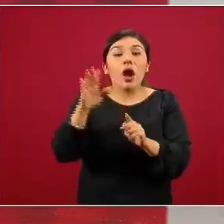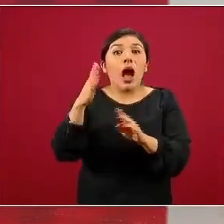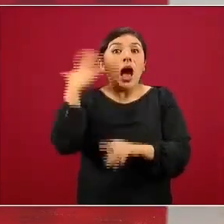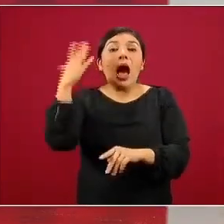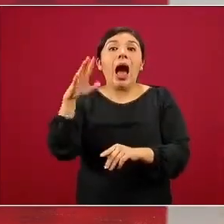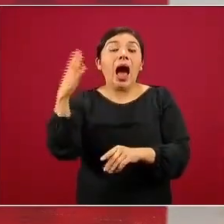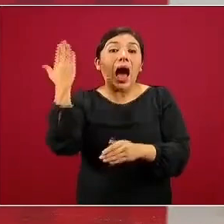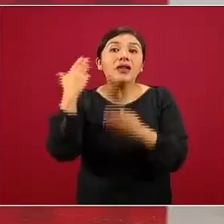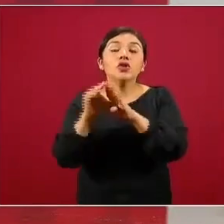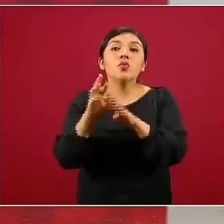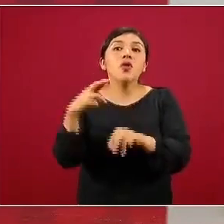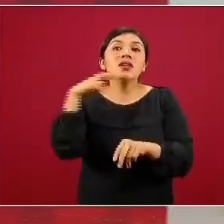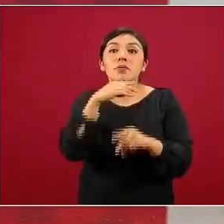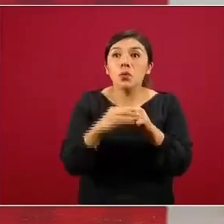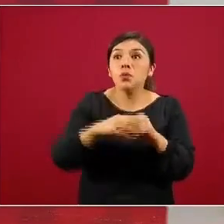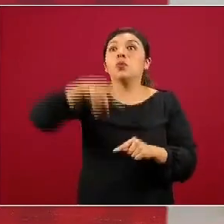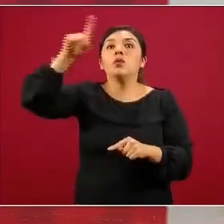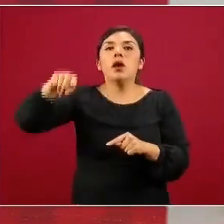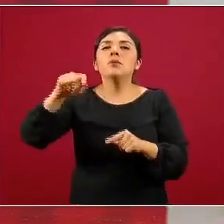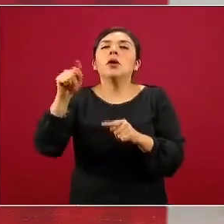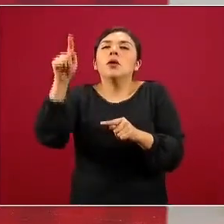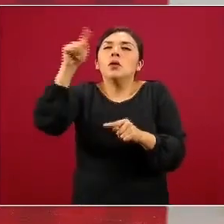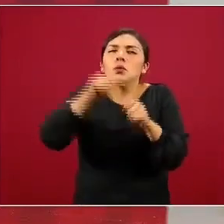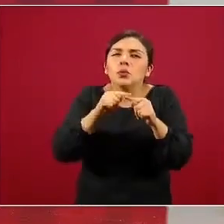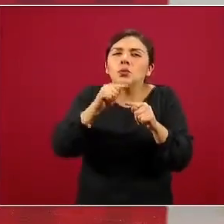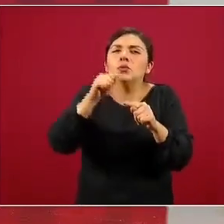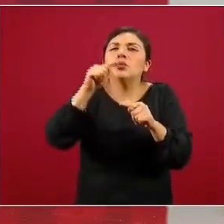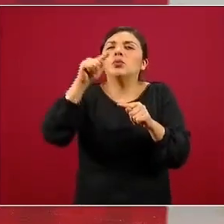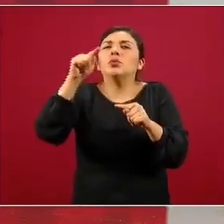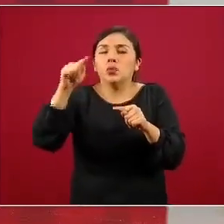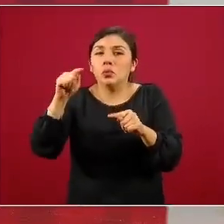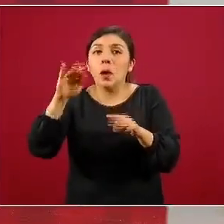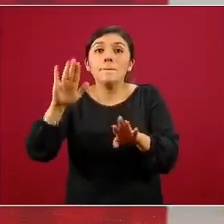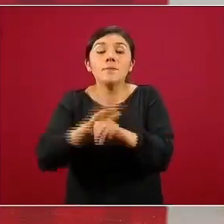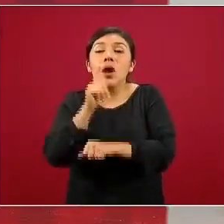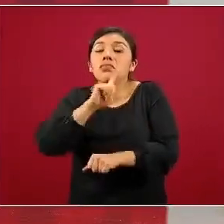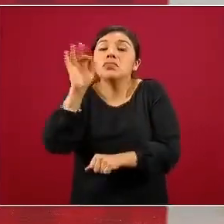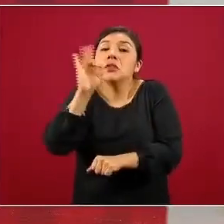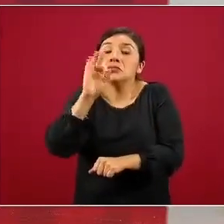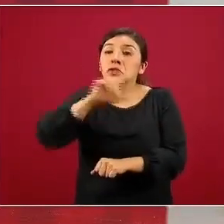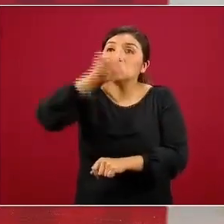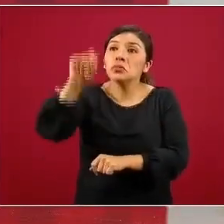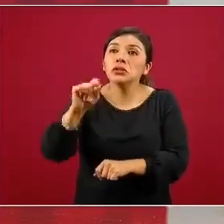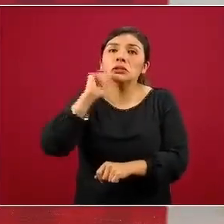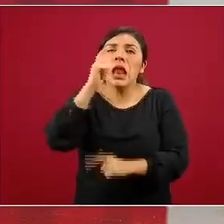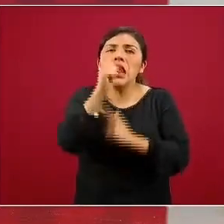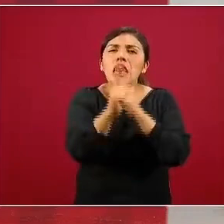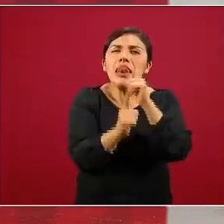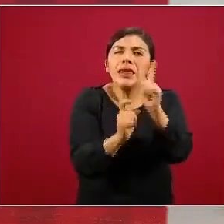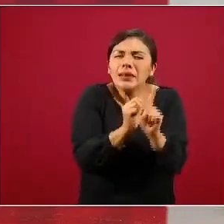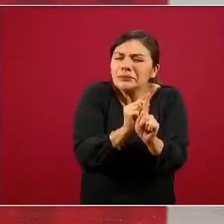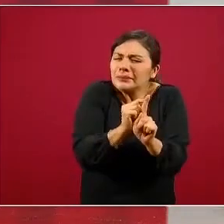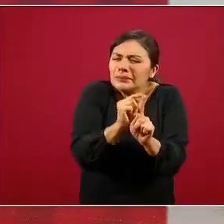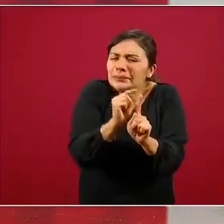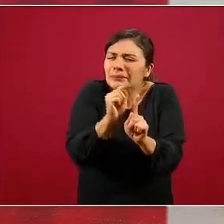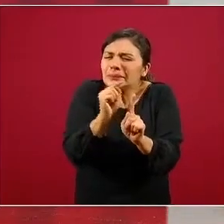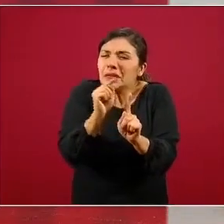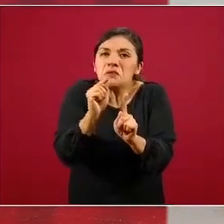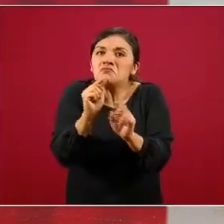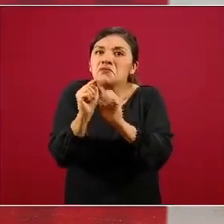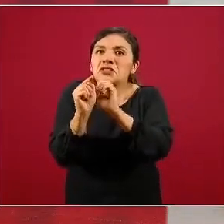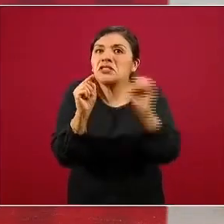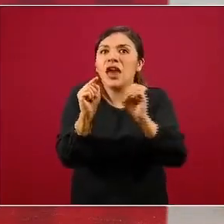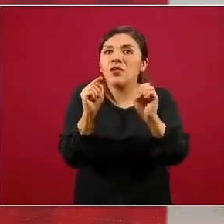la epidemia. ¿Por qué es positivo? Porque llegará un momento en que sea tan lenta que sea cero, que ya no aumente el